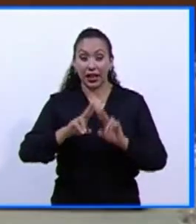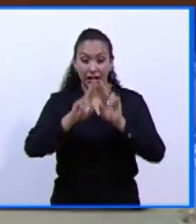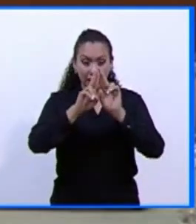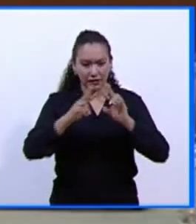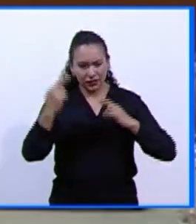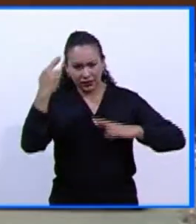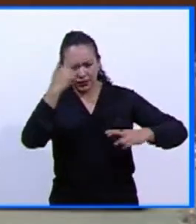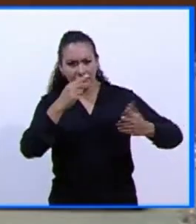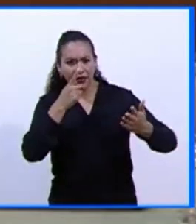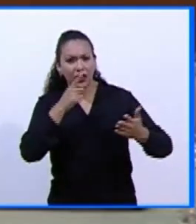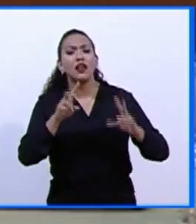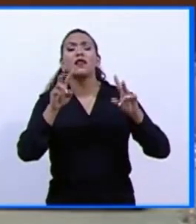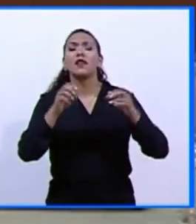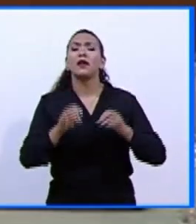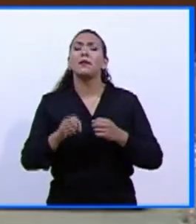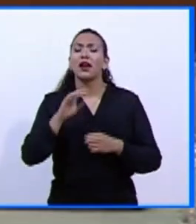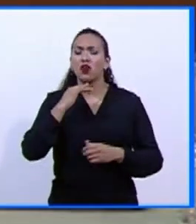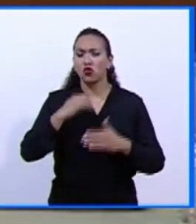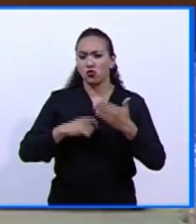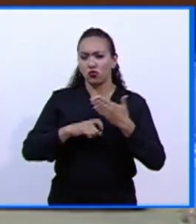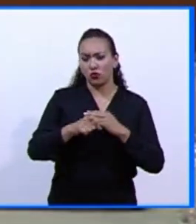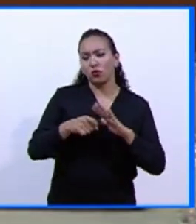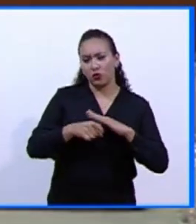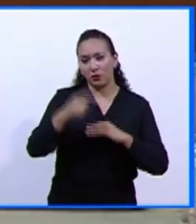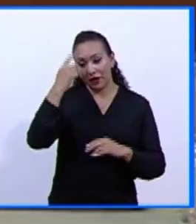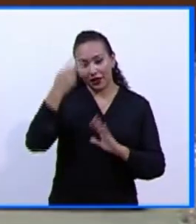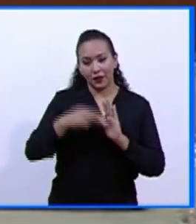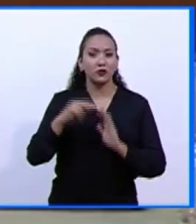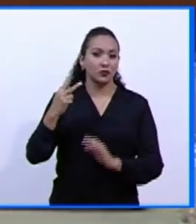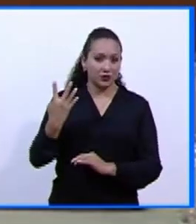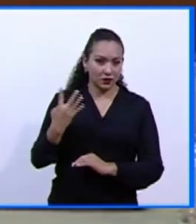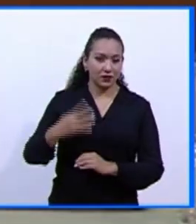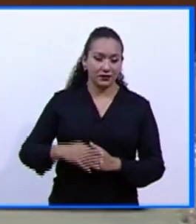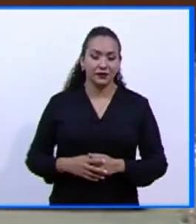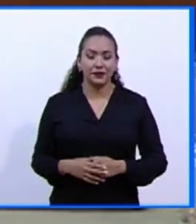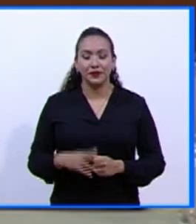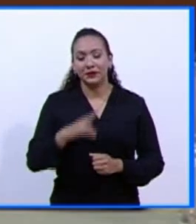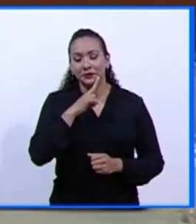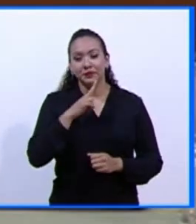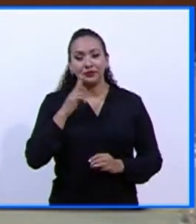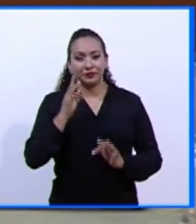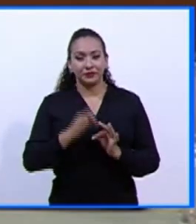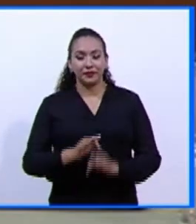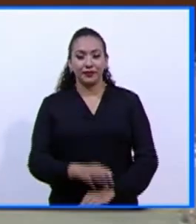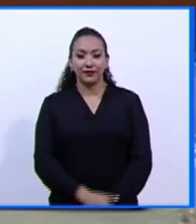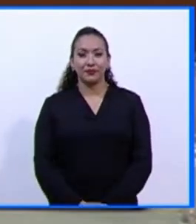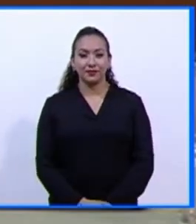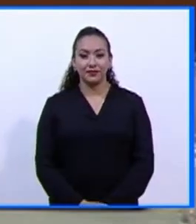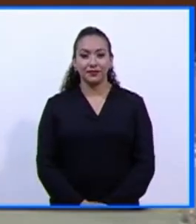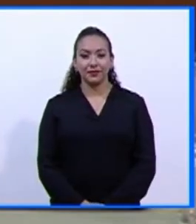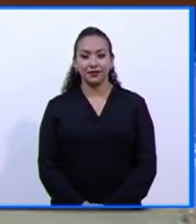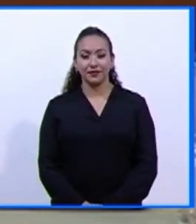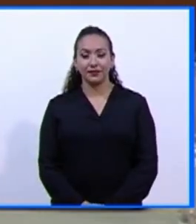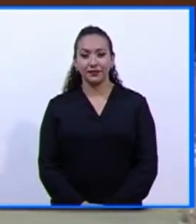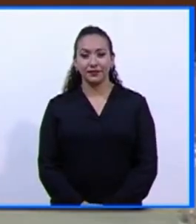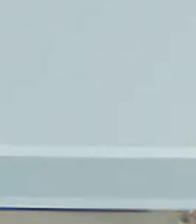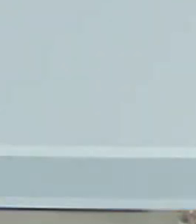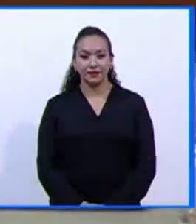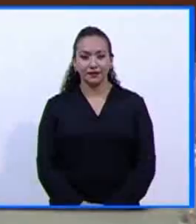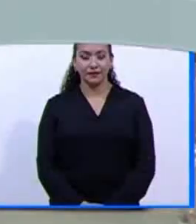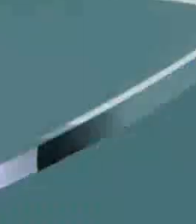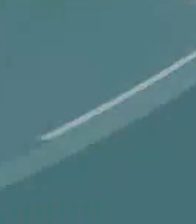Unidas contra la Corrupción en 2004. Para el canal del Poder Judicial de la Federación, Mario López Peña.